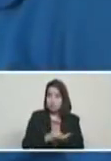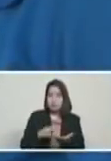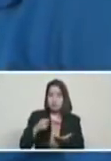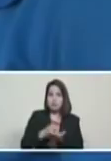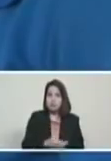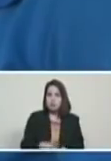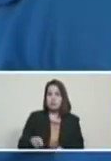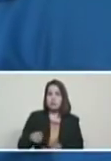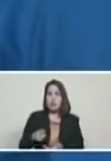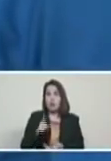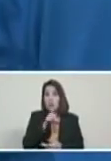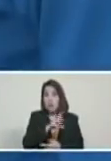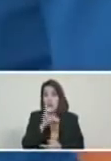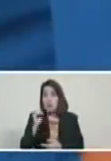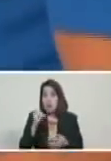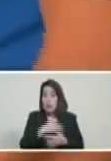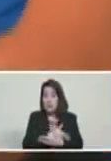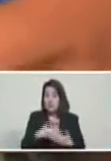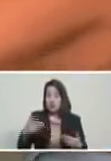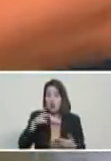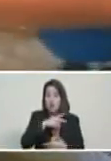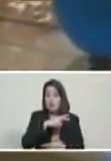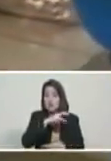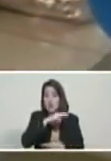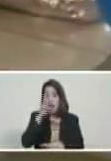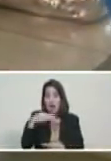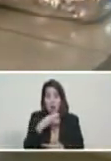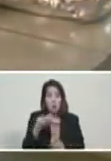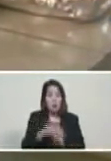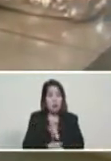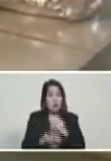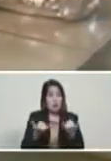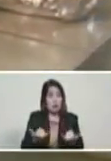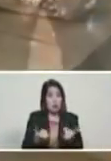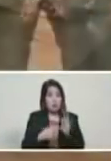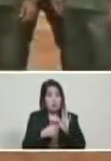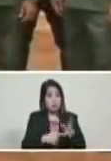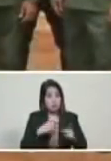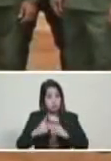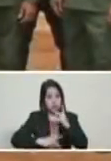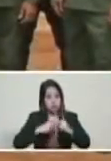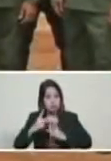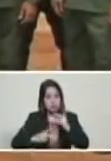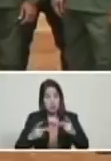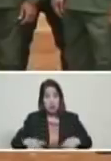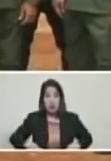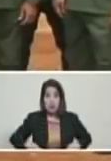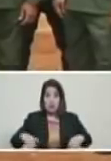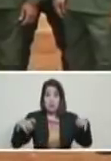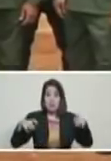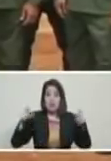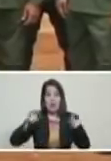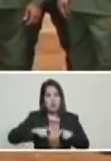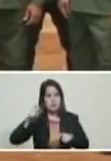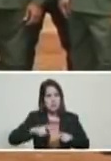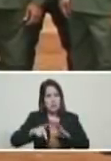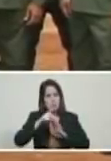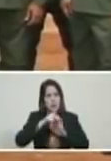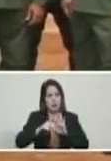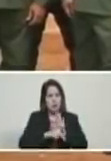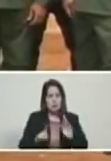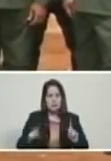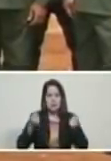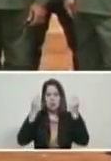supera los 10 millones de euros y que va a generar entonces la riqueza necesaria para el programa de plan de